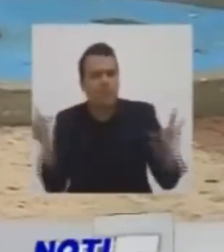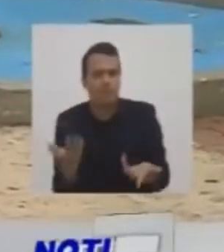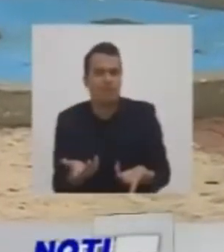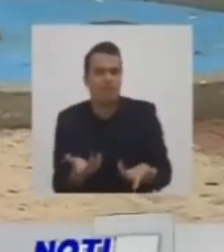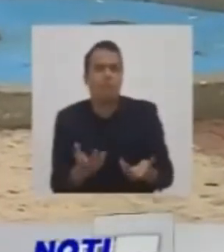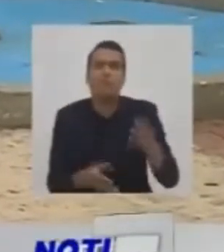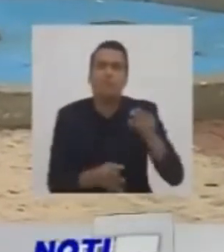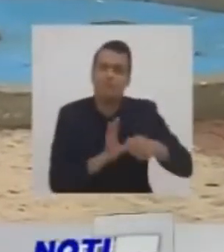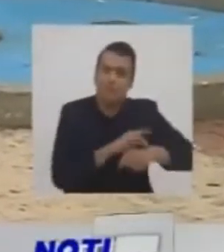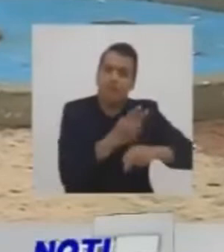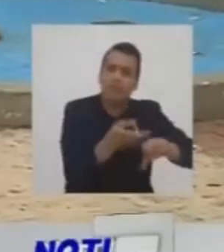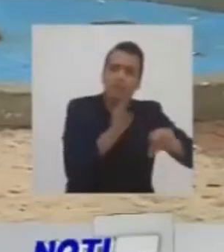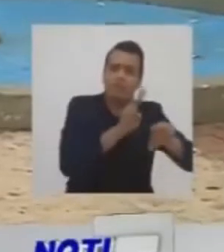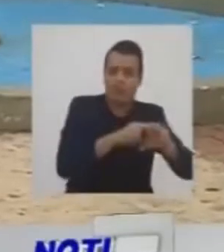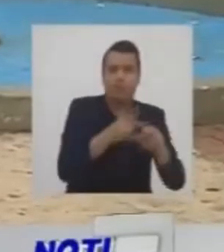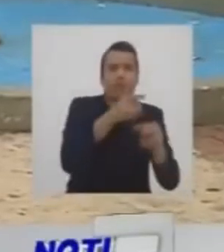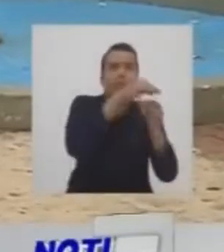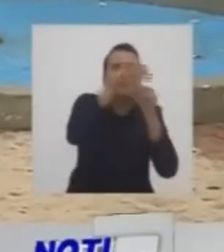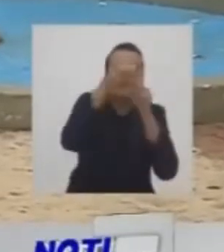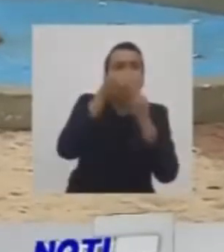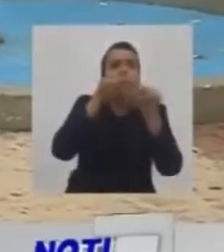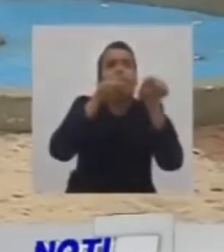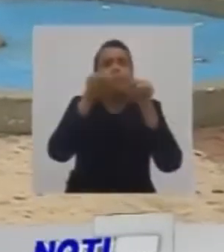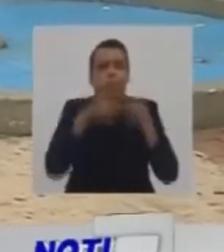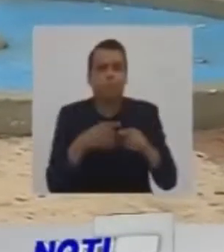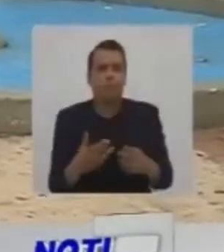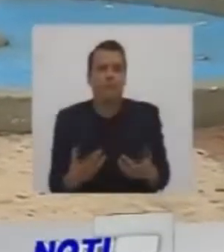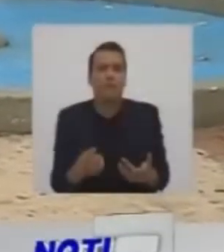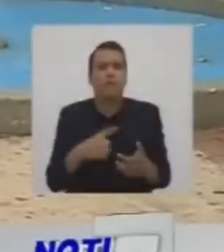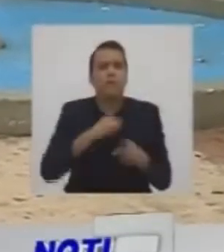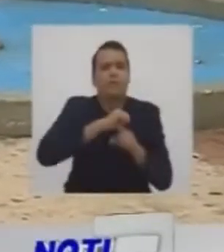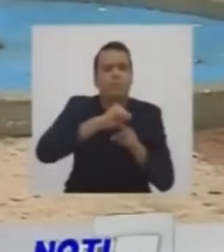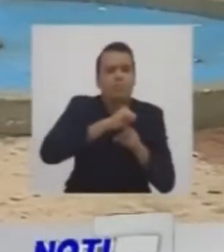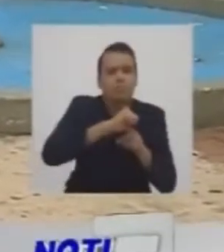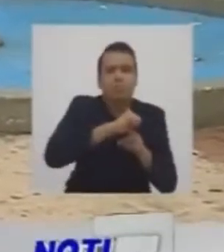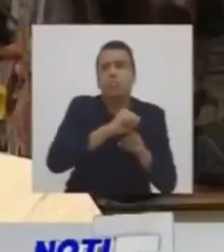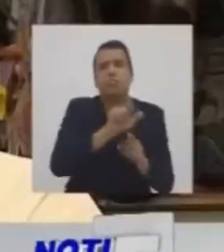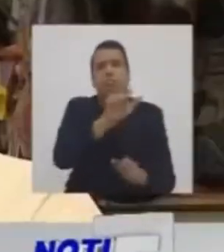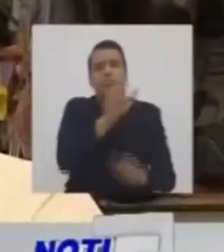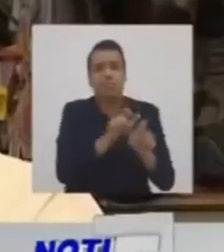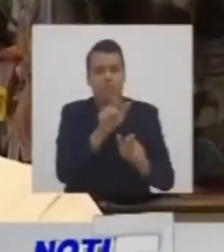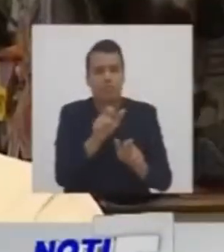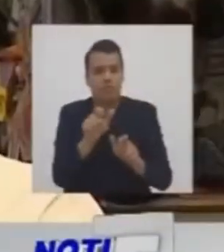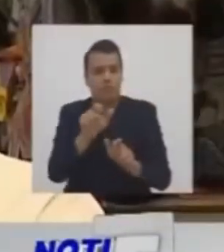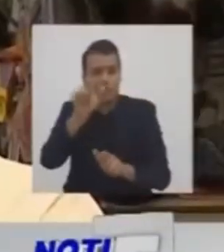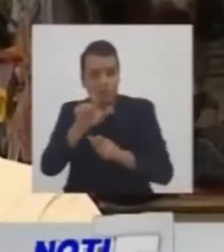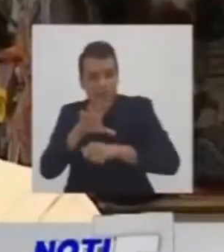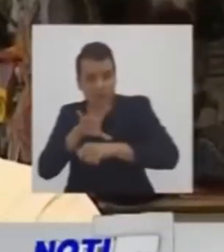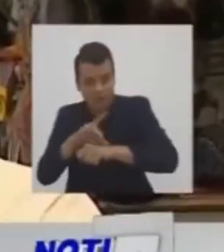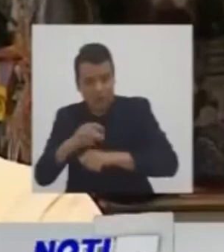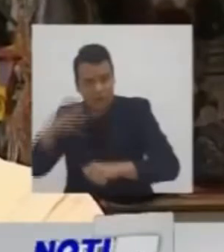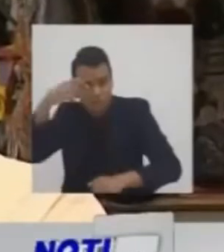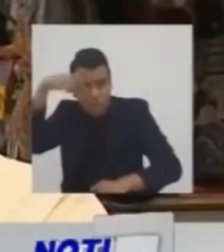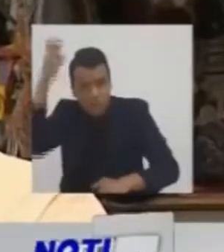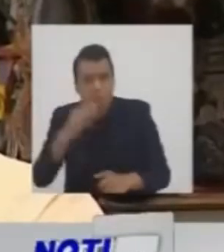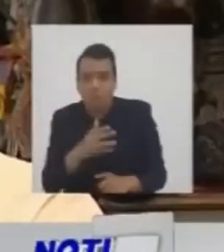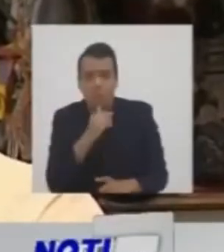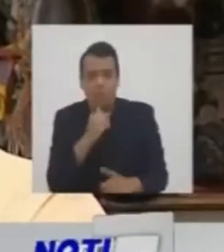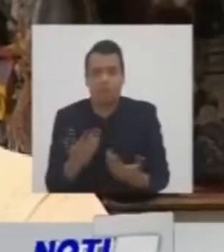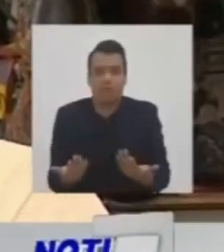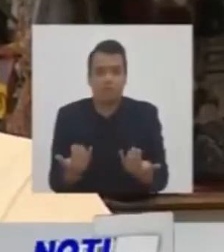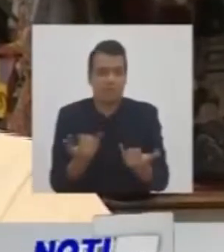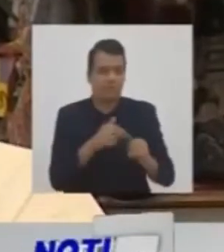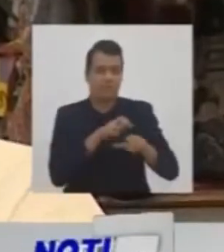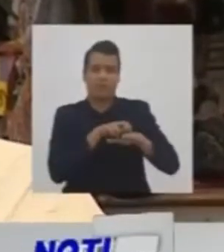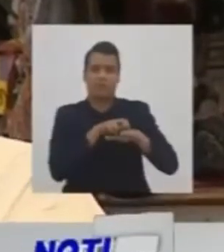pues casi todos son rurales, no hay médicos especialistas. Mejorar el tránsito